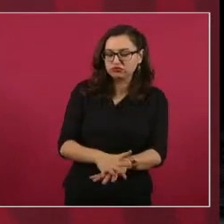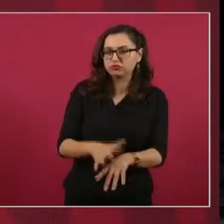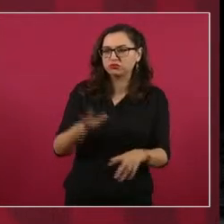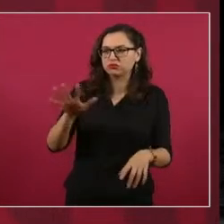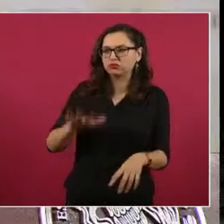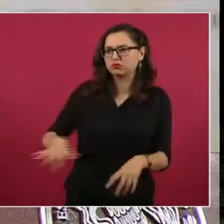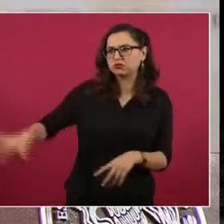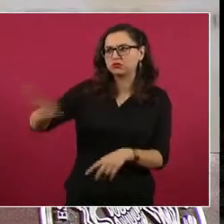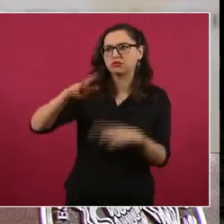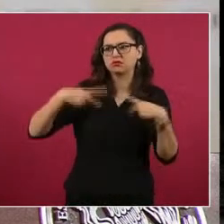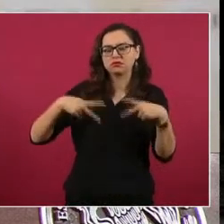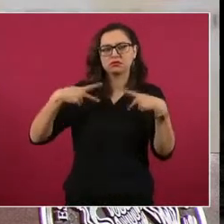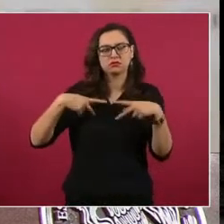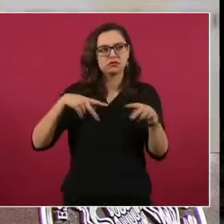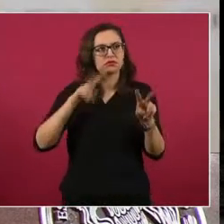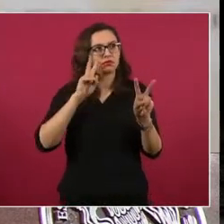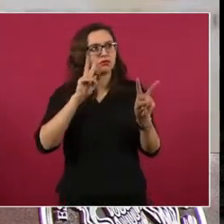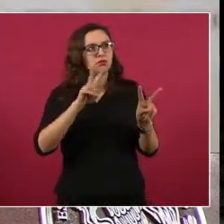tenían